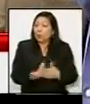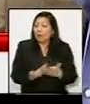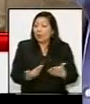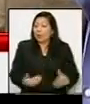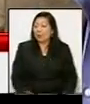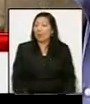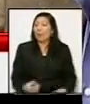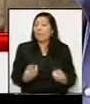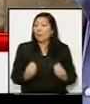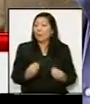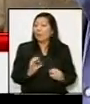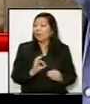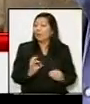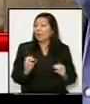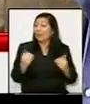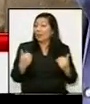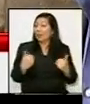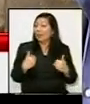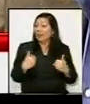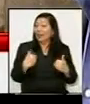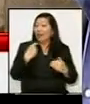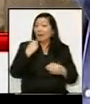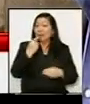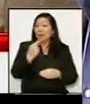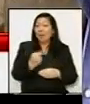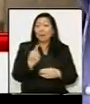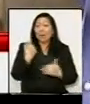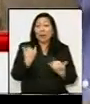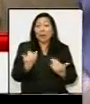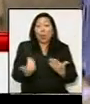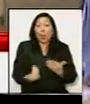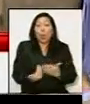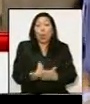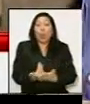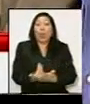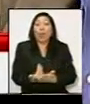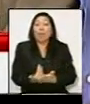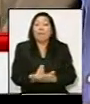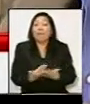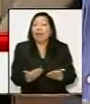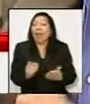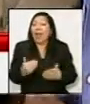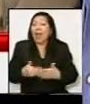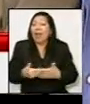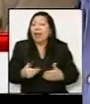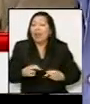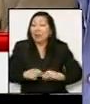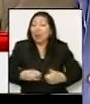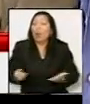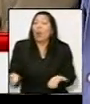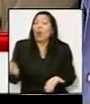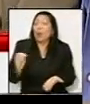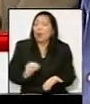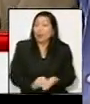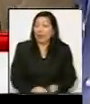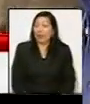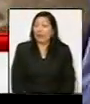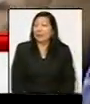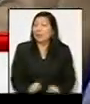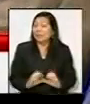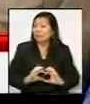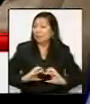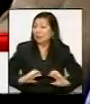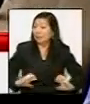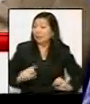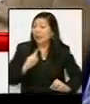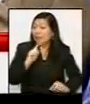porque si no tendría que formular la acusación por ese nuevo delito por ese nuevo hecho antes parlamento de nuevo si el parlamento